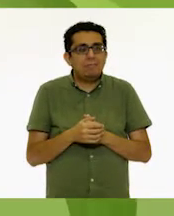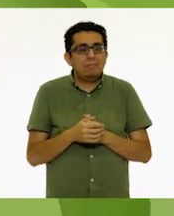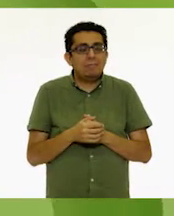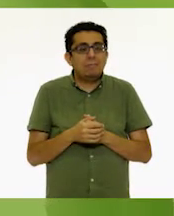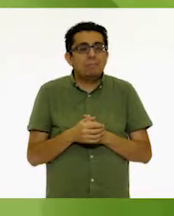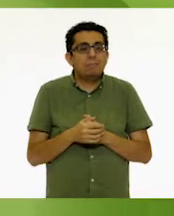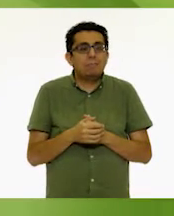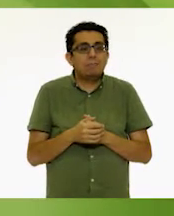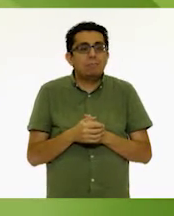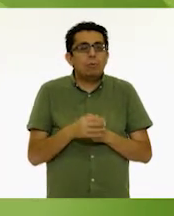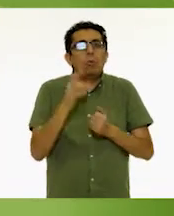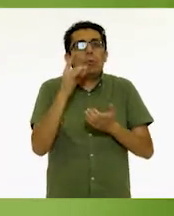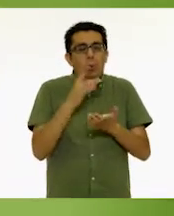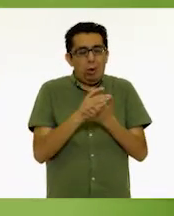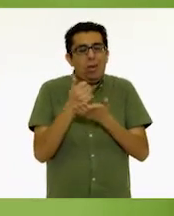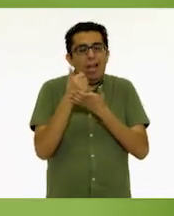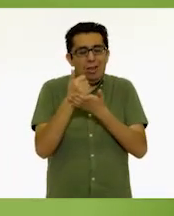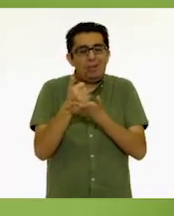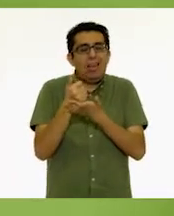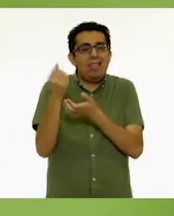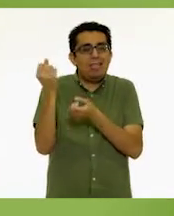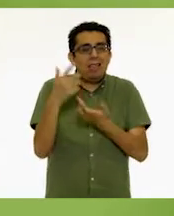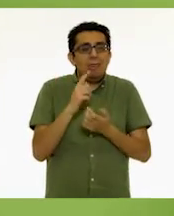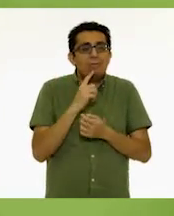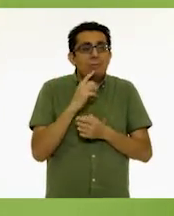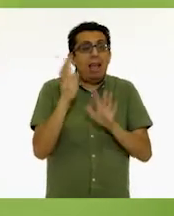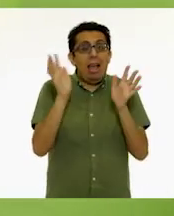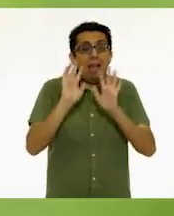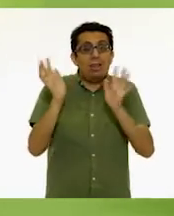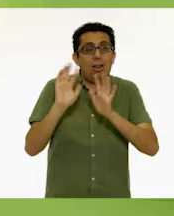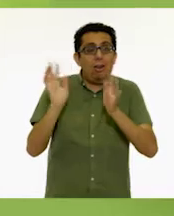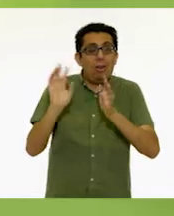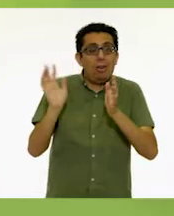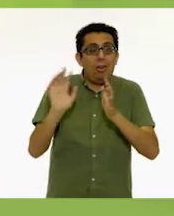Solo vino a dejar a la muñeca. ¡Adiós, robot!